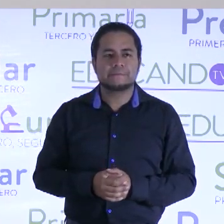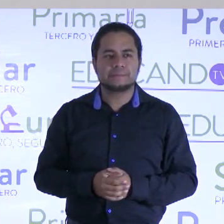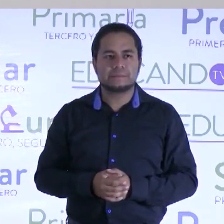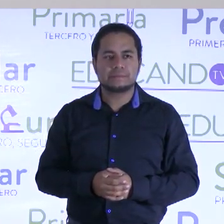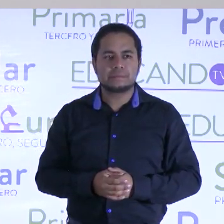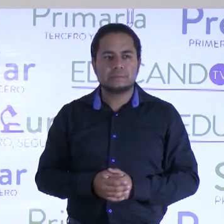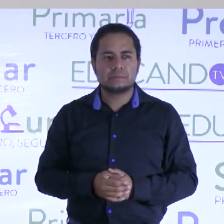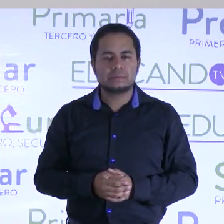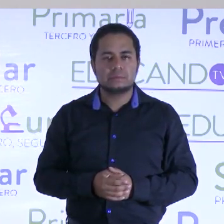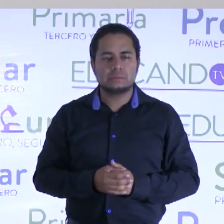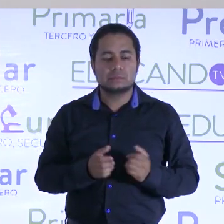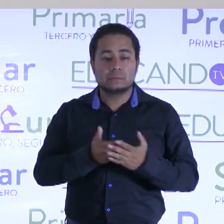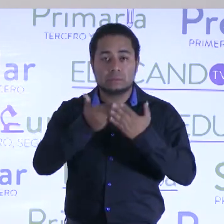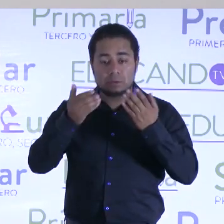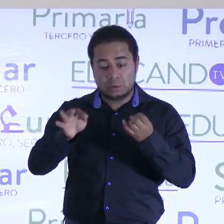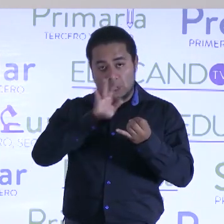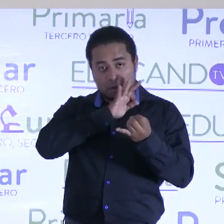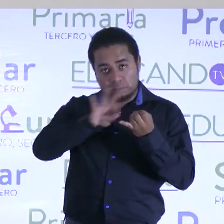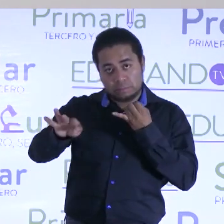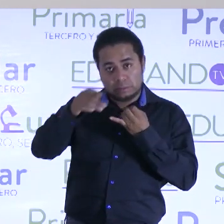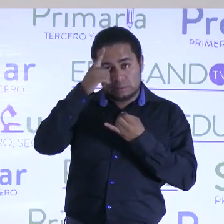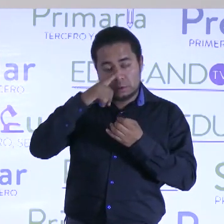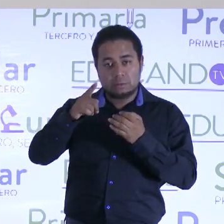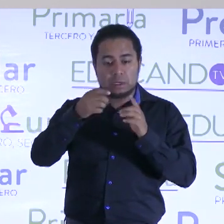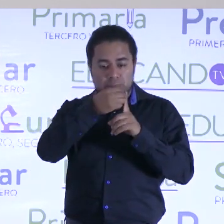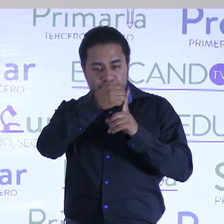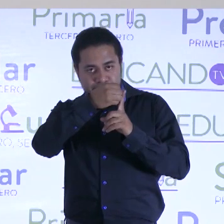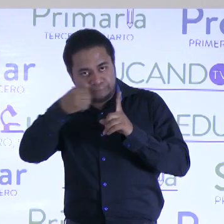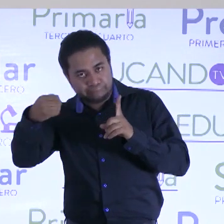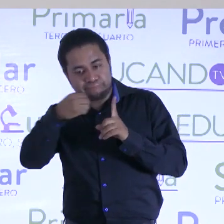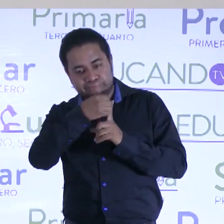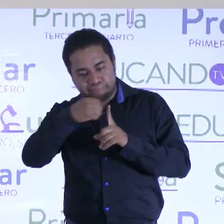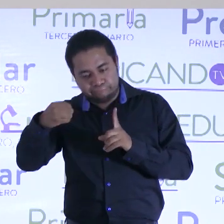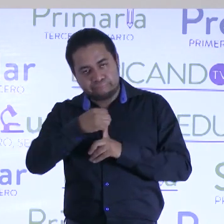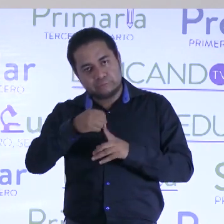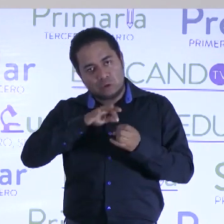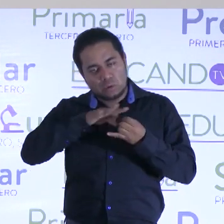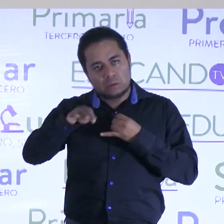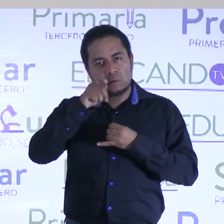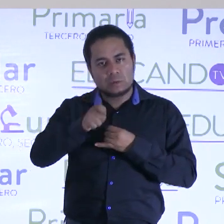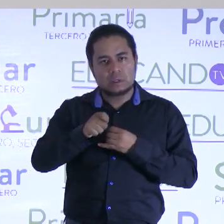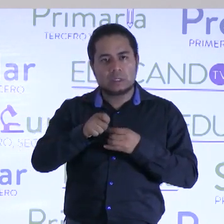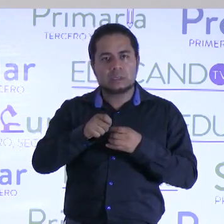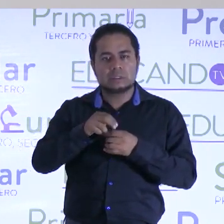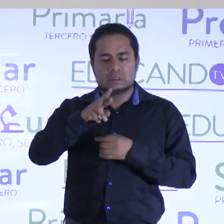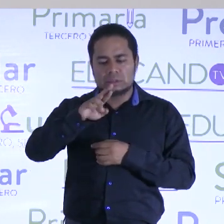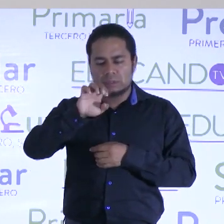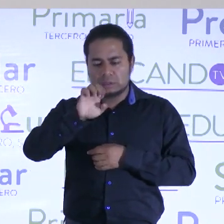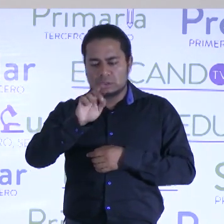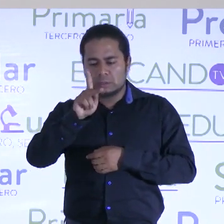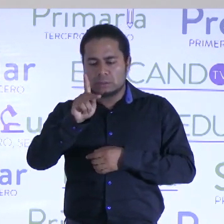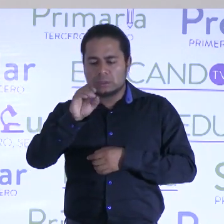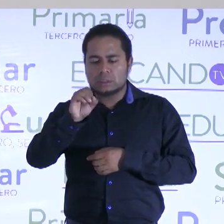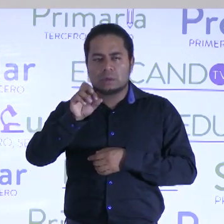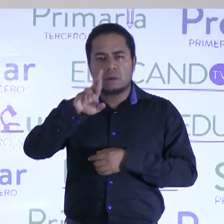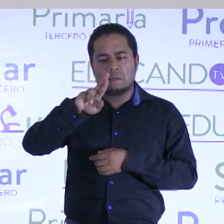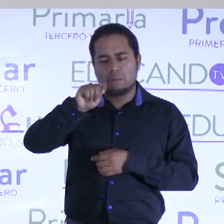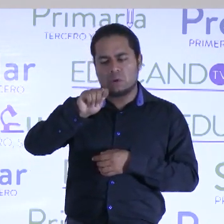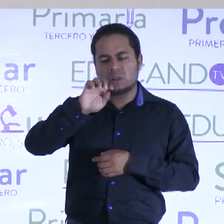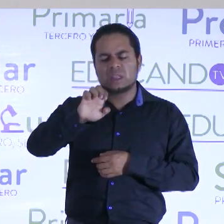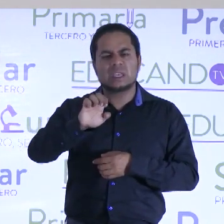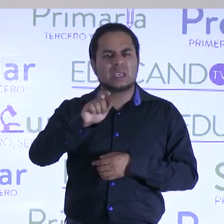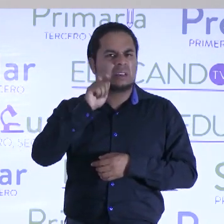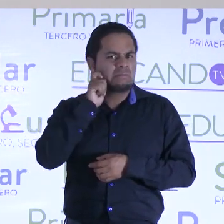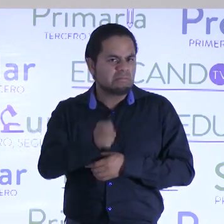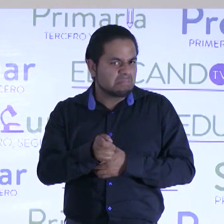ello, viene una última parte de nuestra estructura, que es el reporte. El reporte, niños y